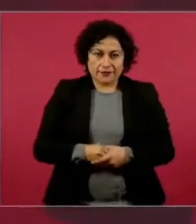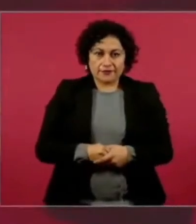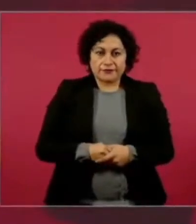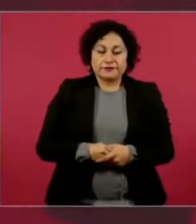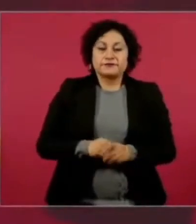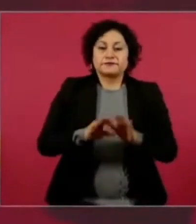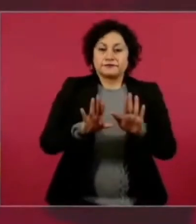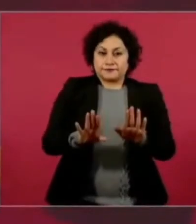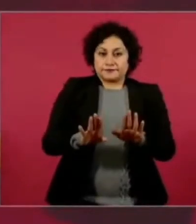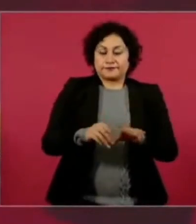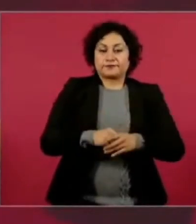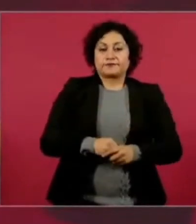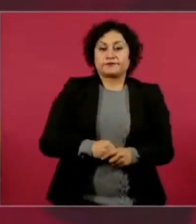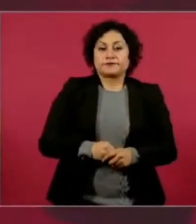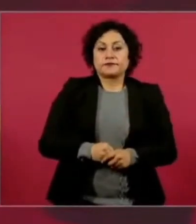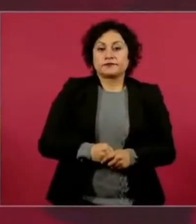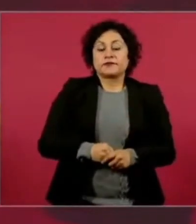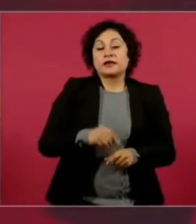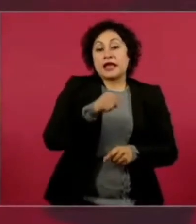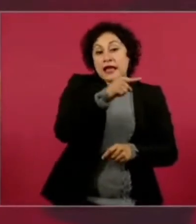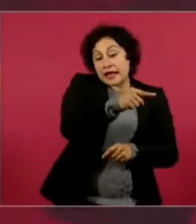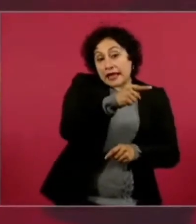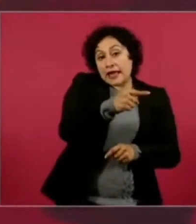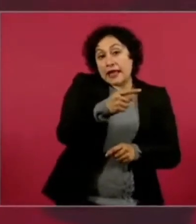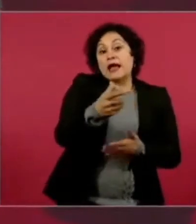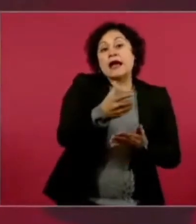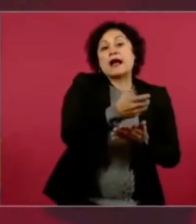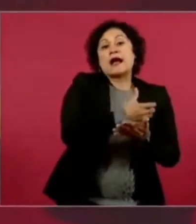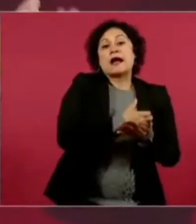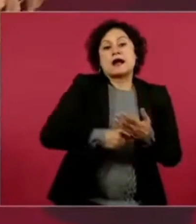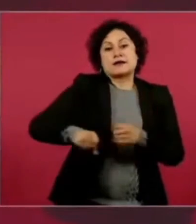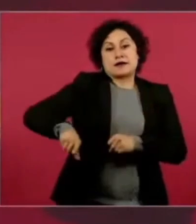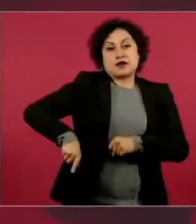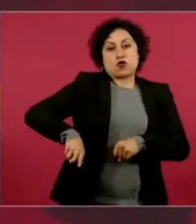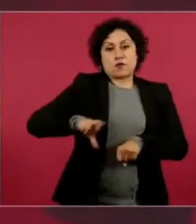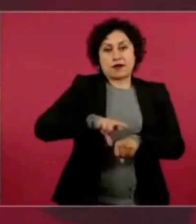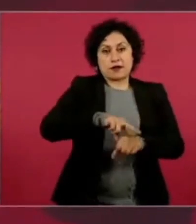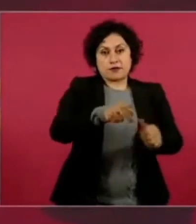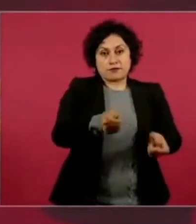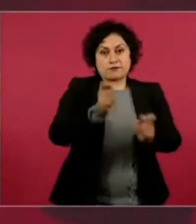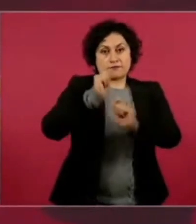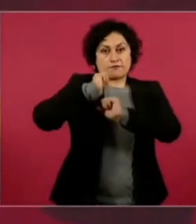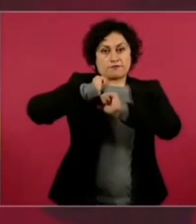Él gana la gobernatura, pero no